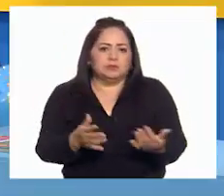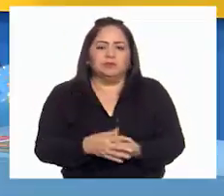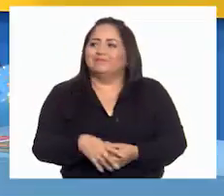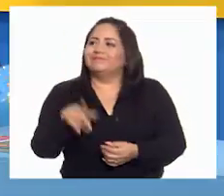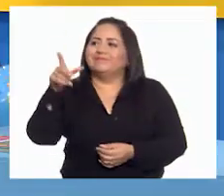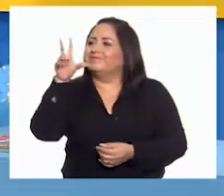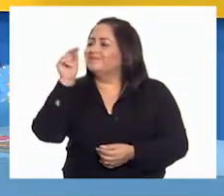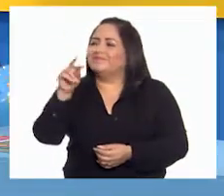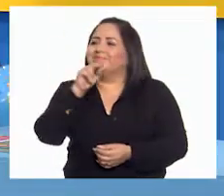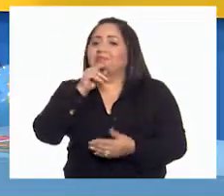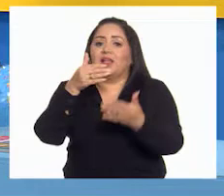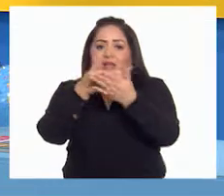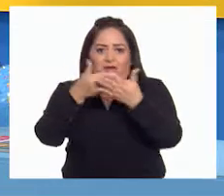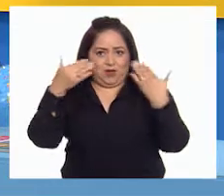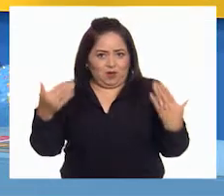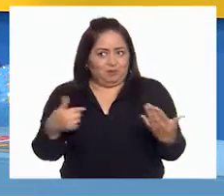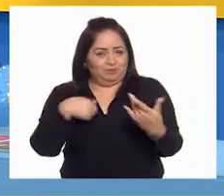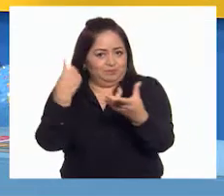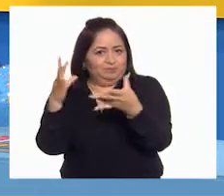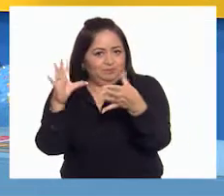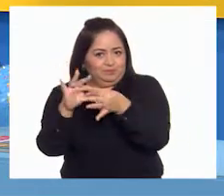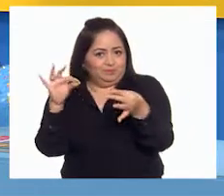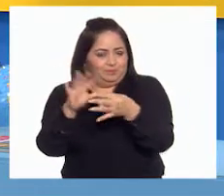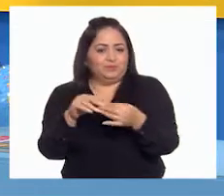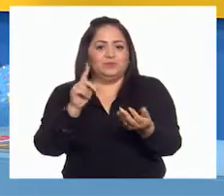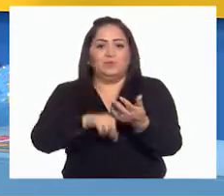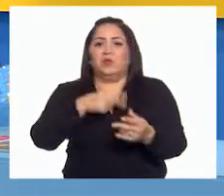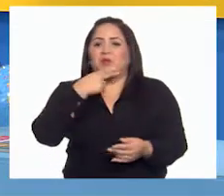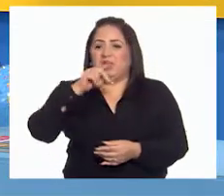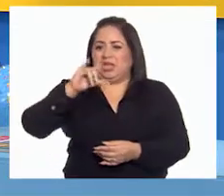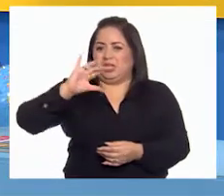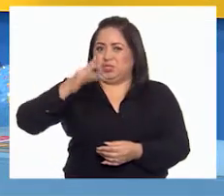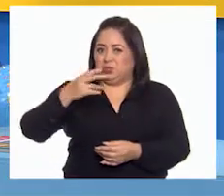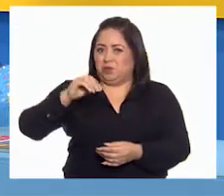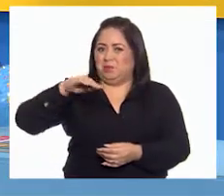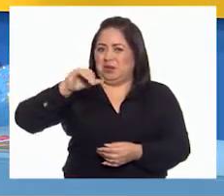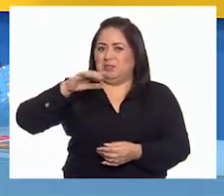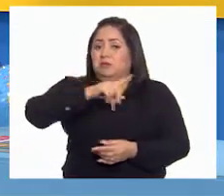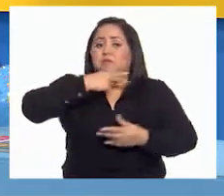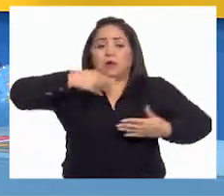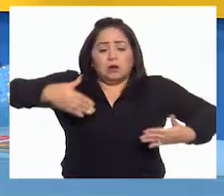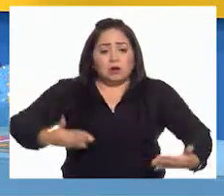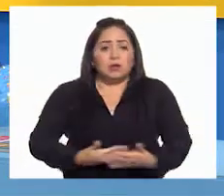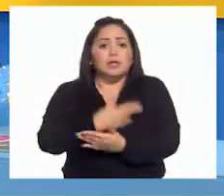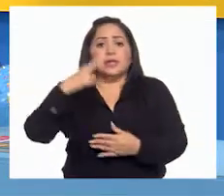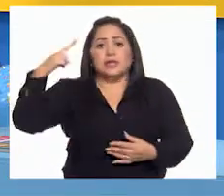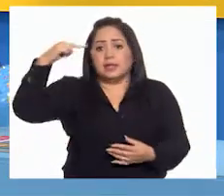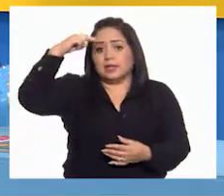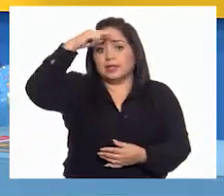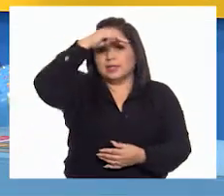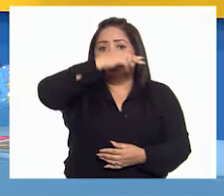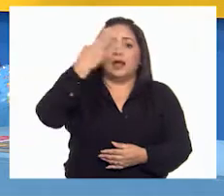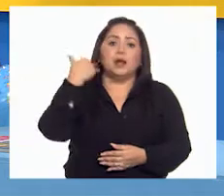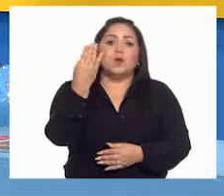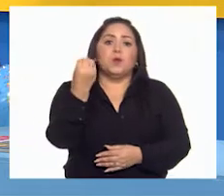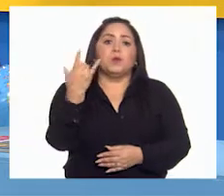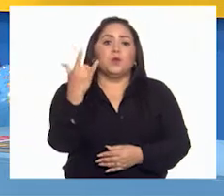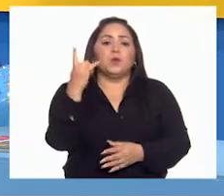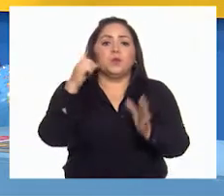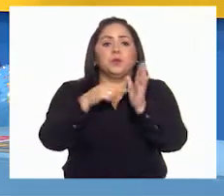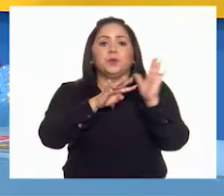te preocupes, a continuación te comento que Alí Chumacero nació en Nayarit el 9 de julio